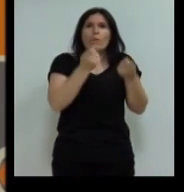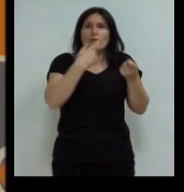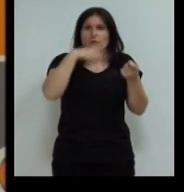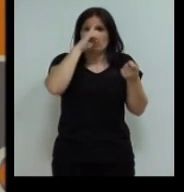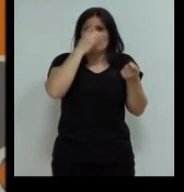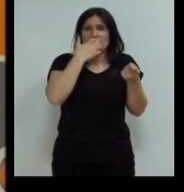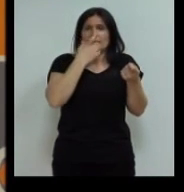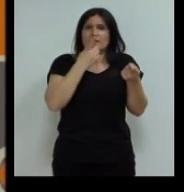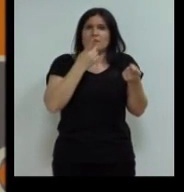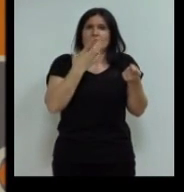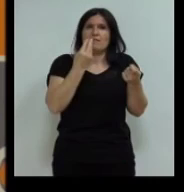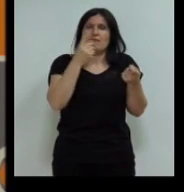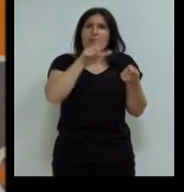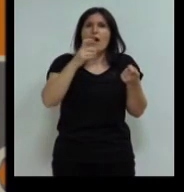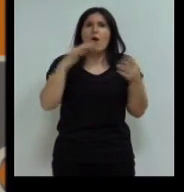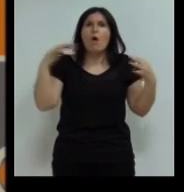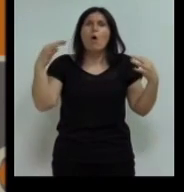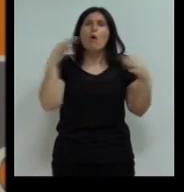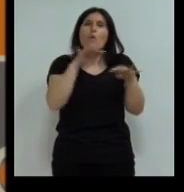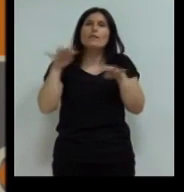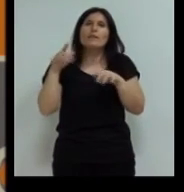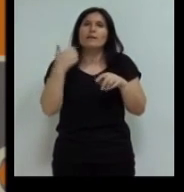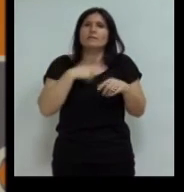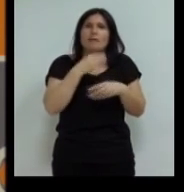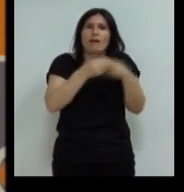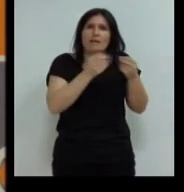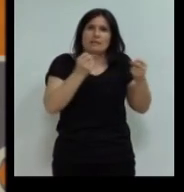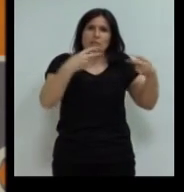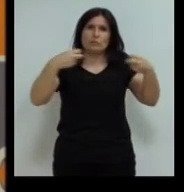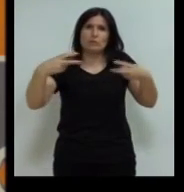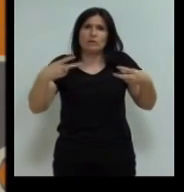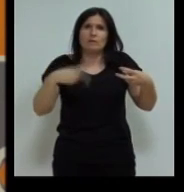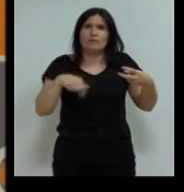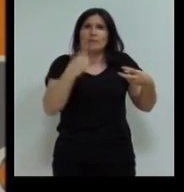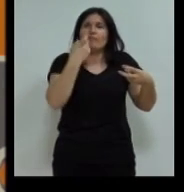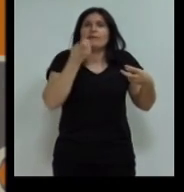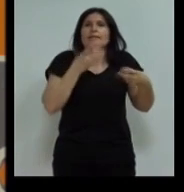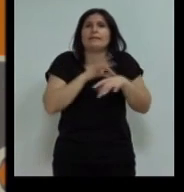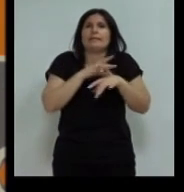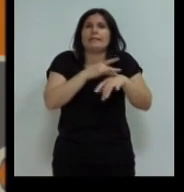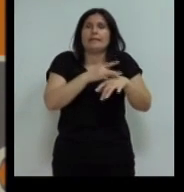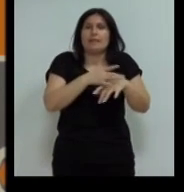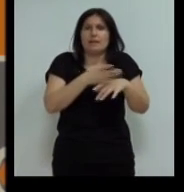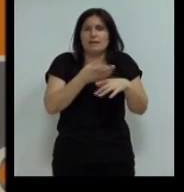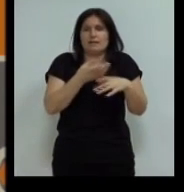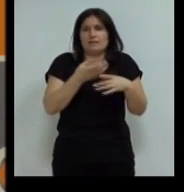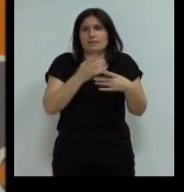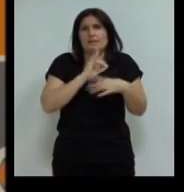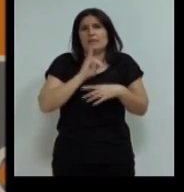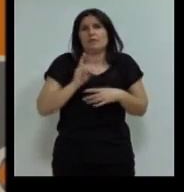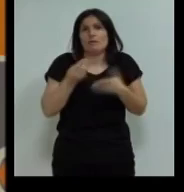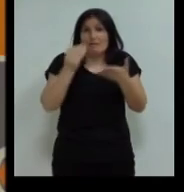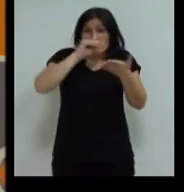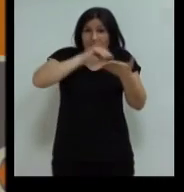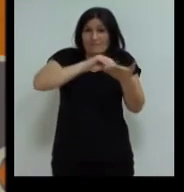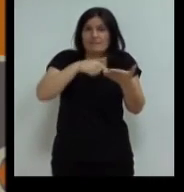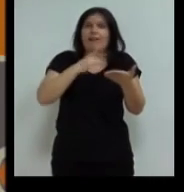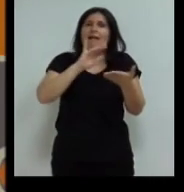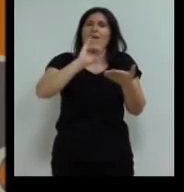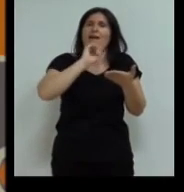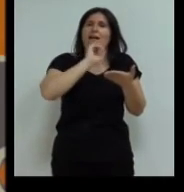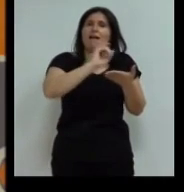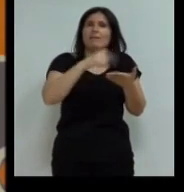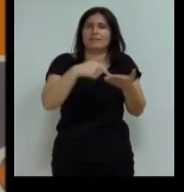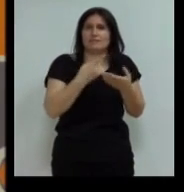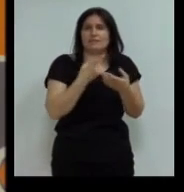de su audiencia que ya está subtitulada y es simplemente en la guía electrónica que lo incorporen, ¿no? Bueno, esto y ahora